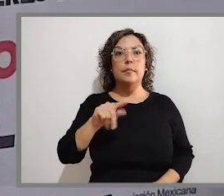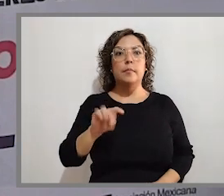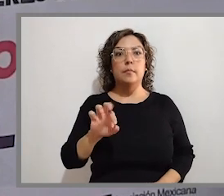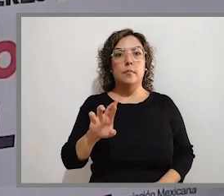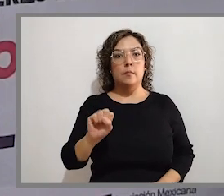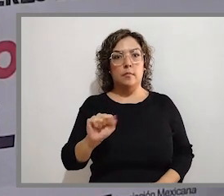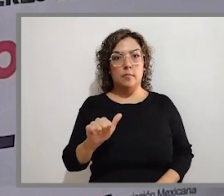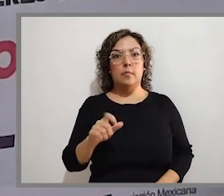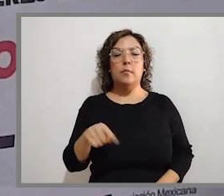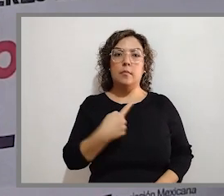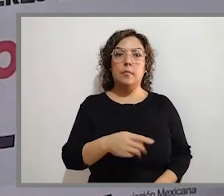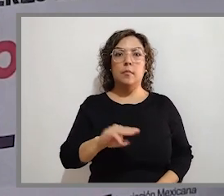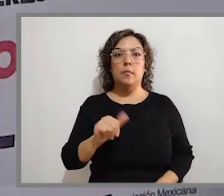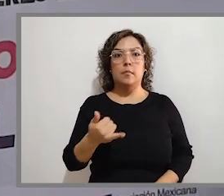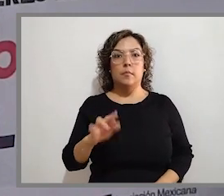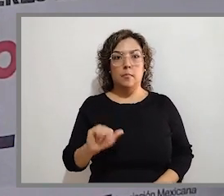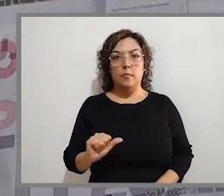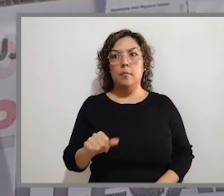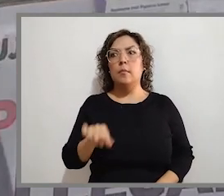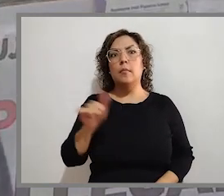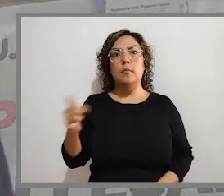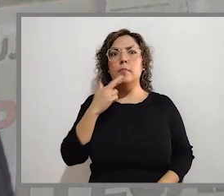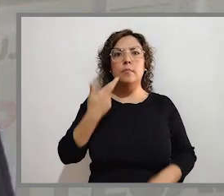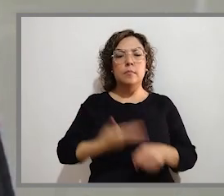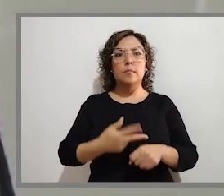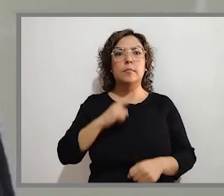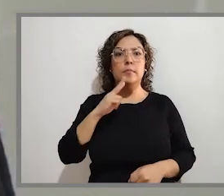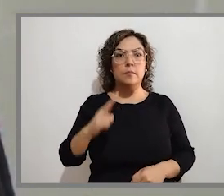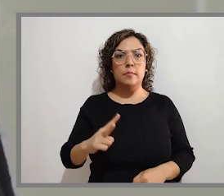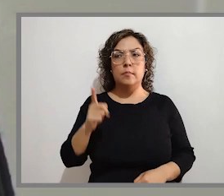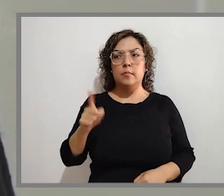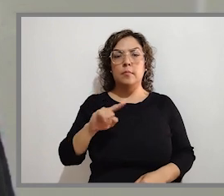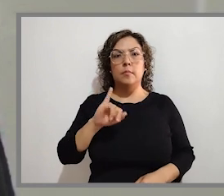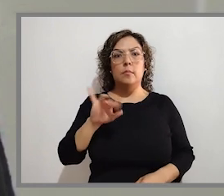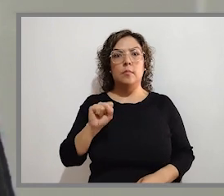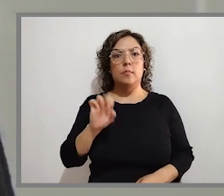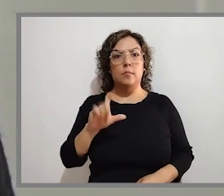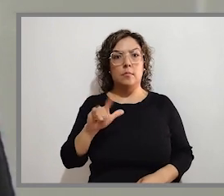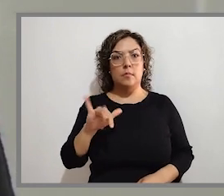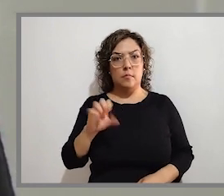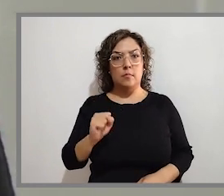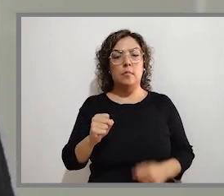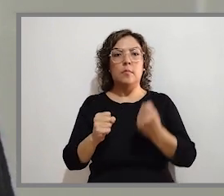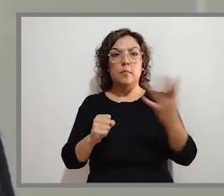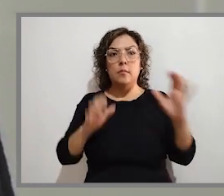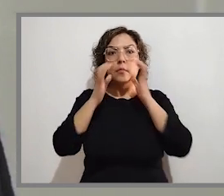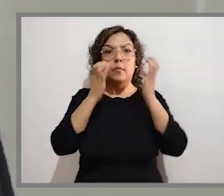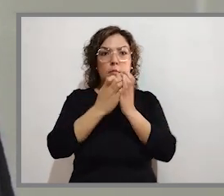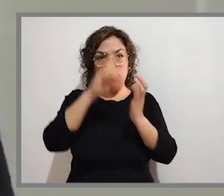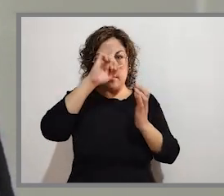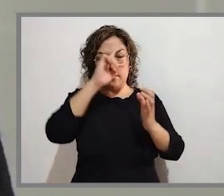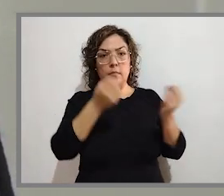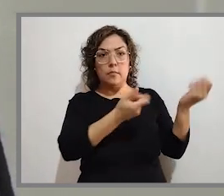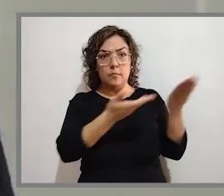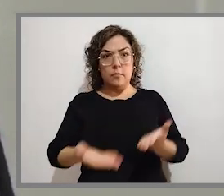comisión, nuestro vocal ejecutivo, José Luis, compañeros del consejo, muchísimas gracias por estar aquí y pues